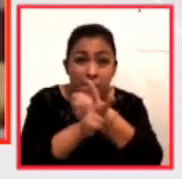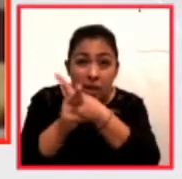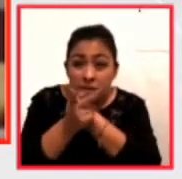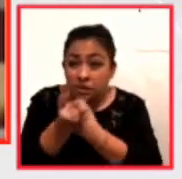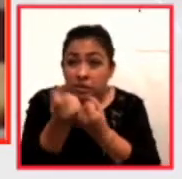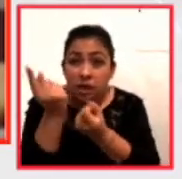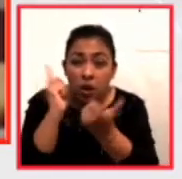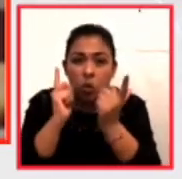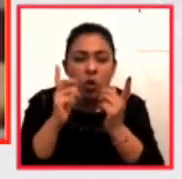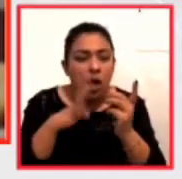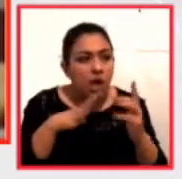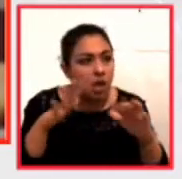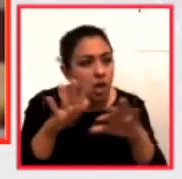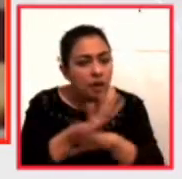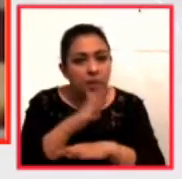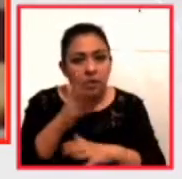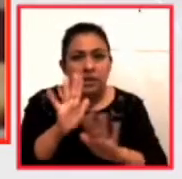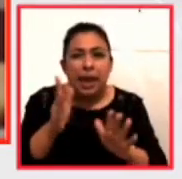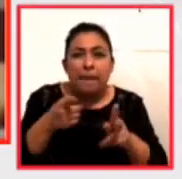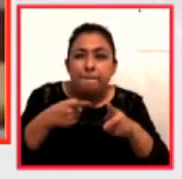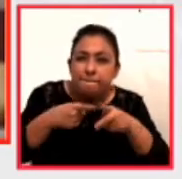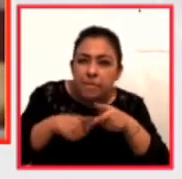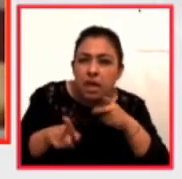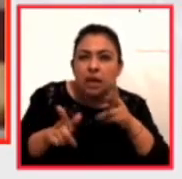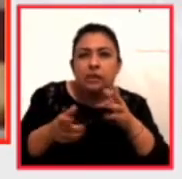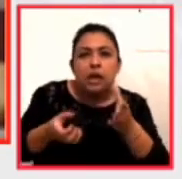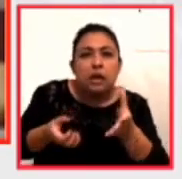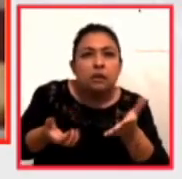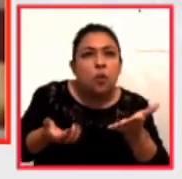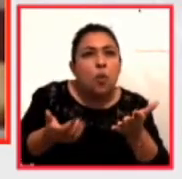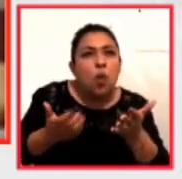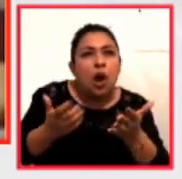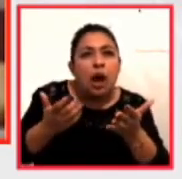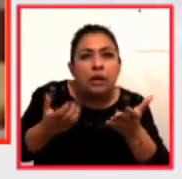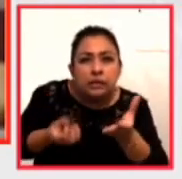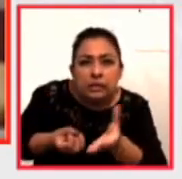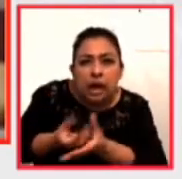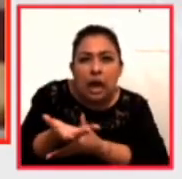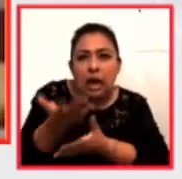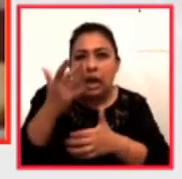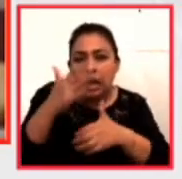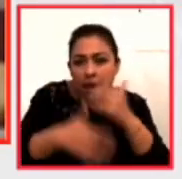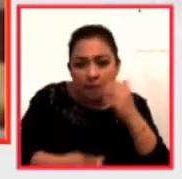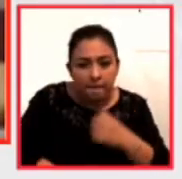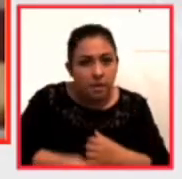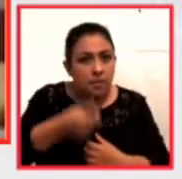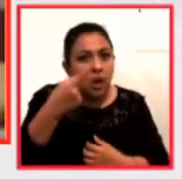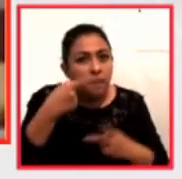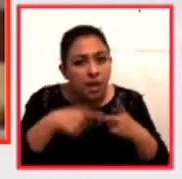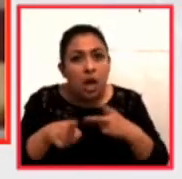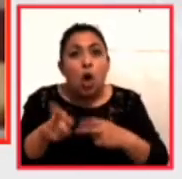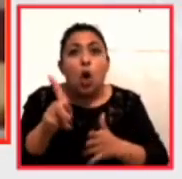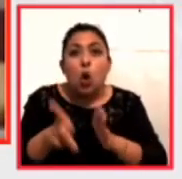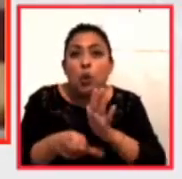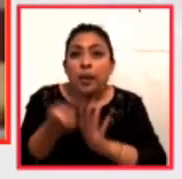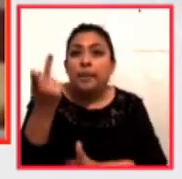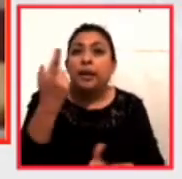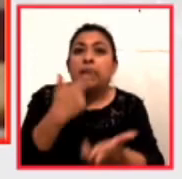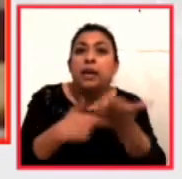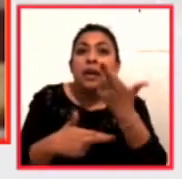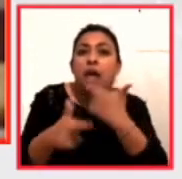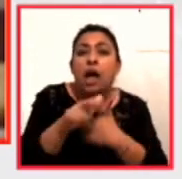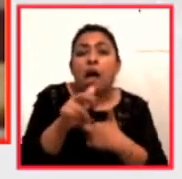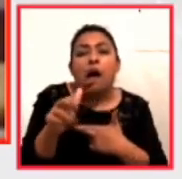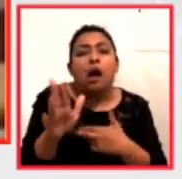porque están saliendo de esta parte de la pandemia y que serán los primeros otra vez en tratar de regresar a una